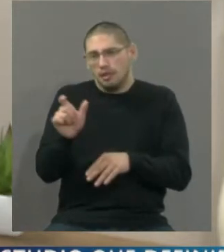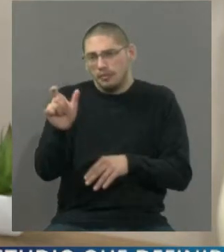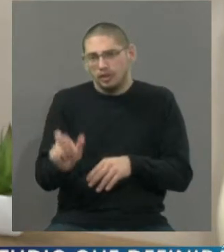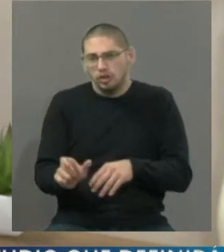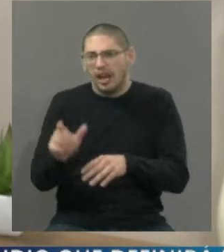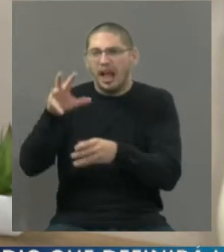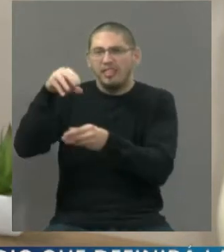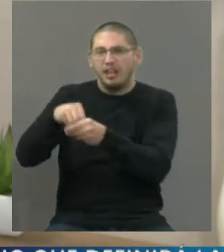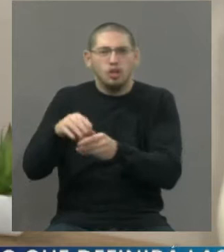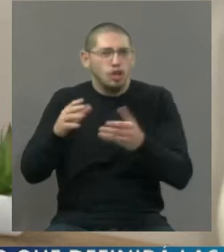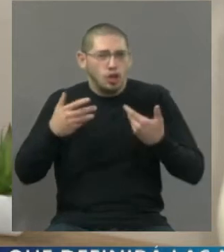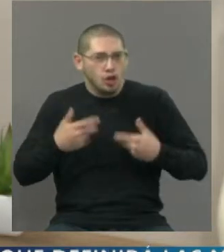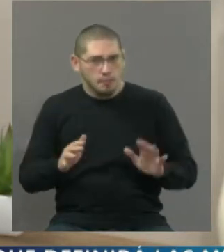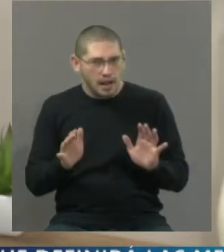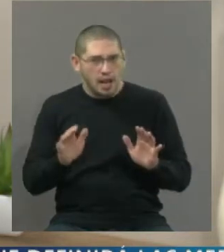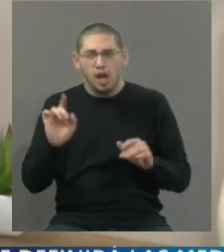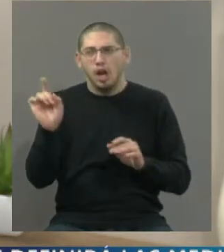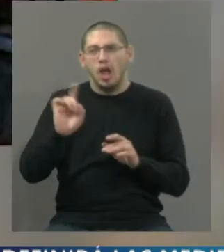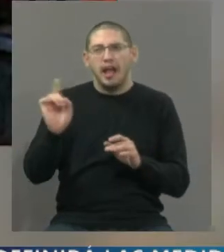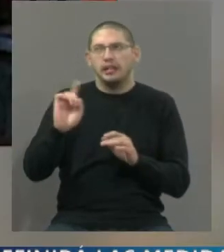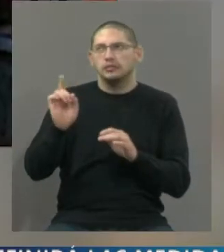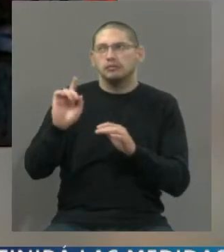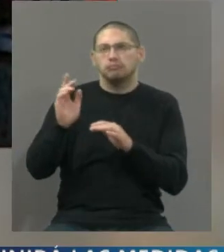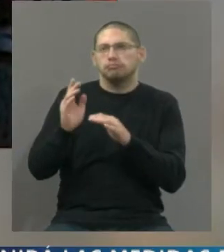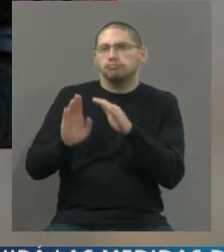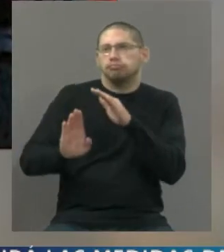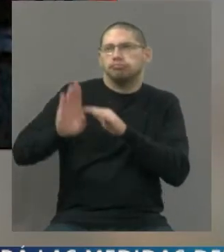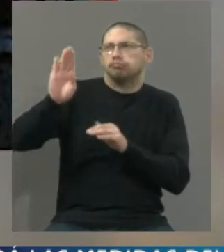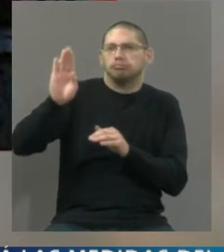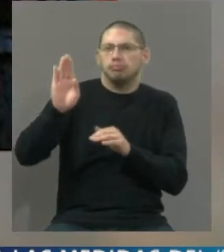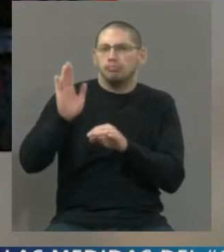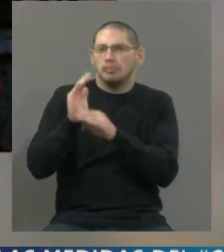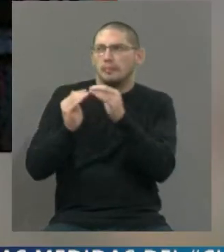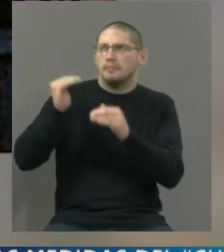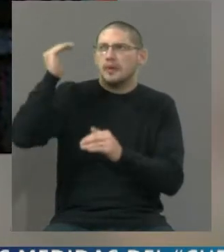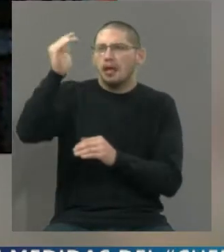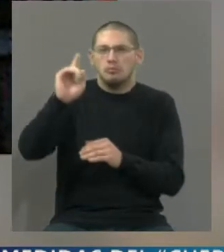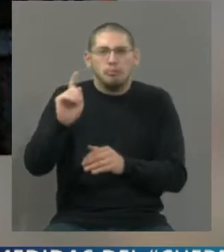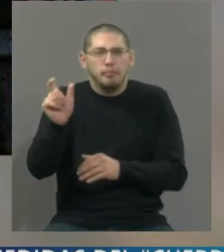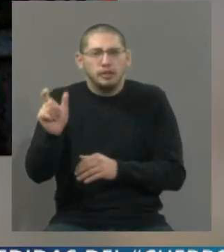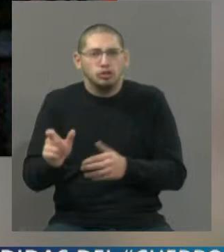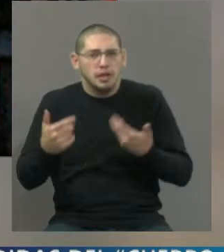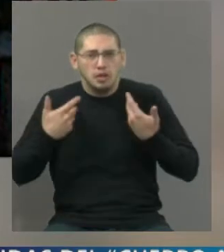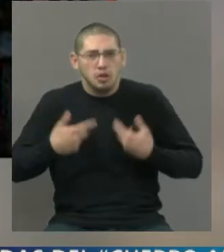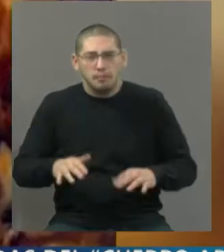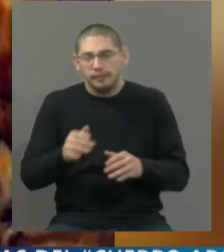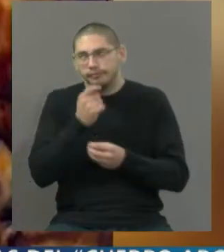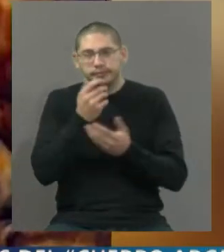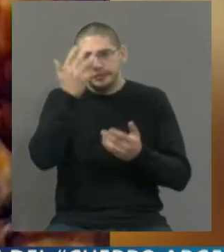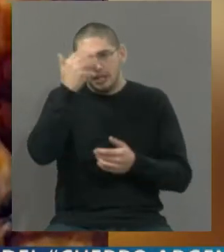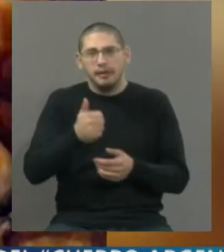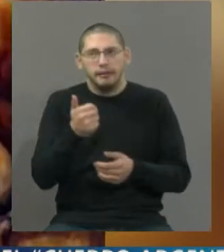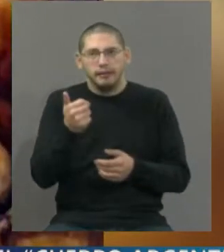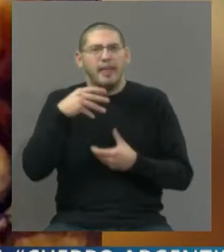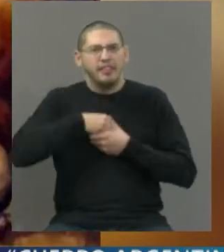que engrandece la figura de estos personajes, ¿no? De pensar que, no sé, San Martín tenía